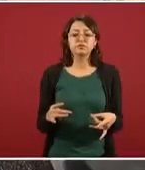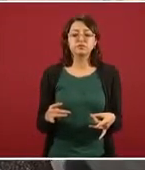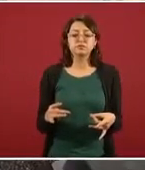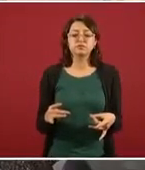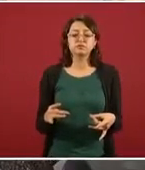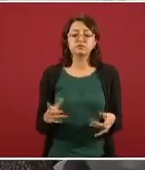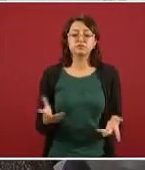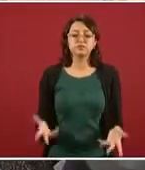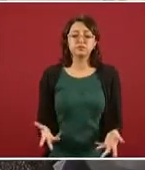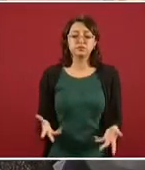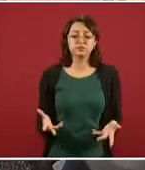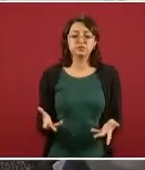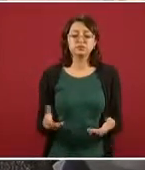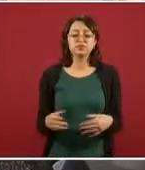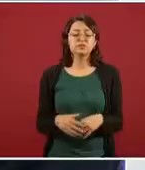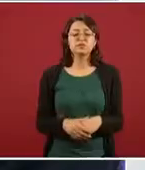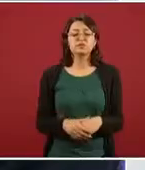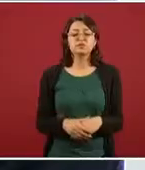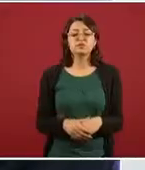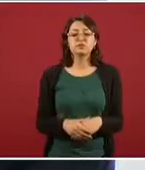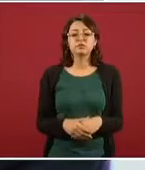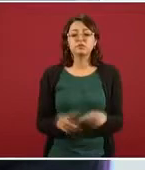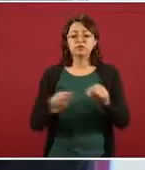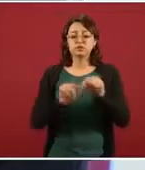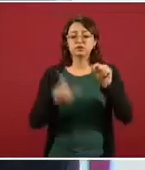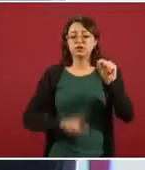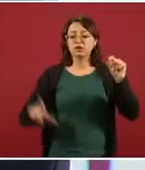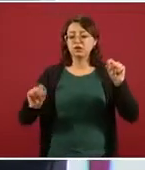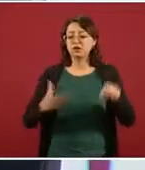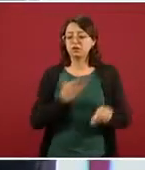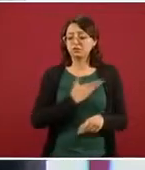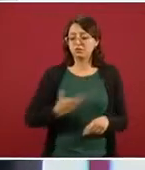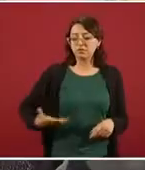la presidencia de la República